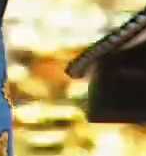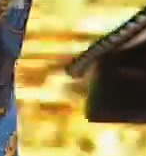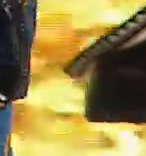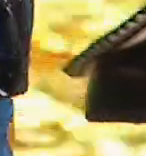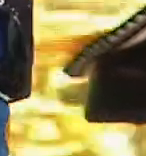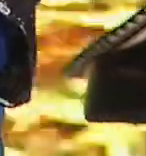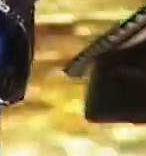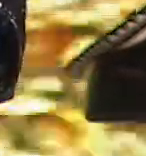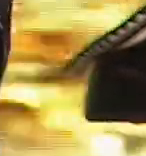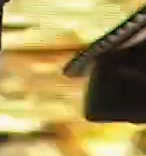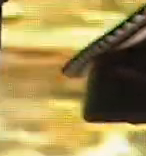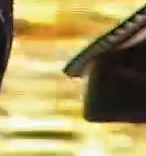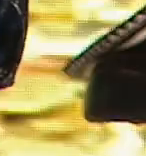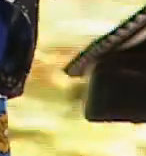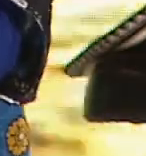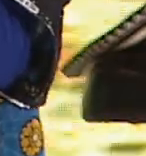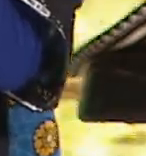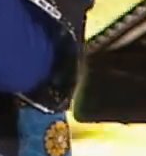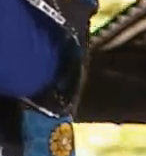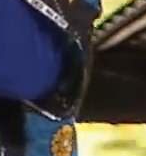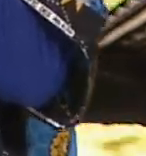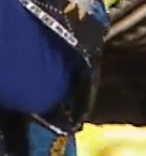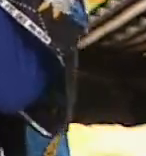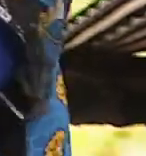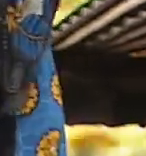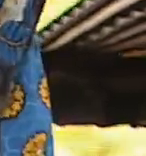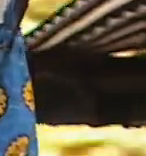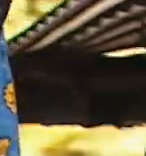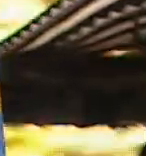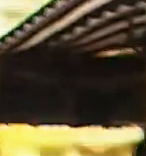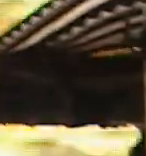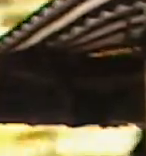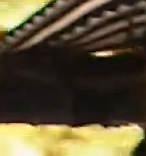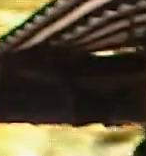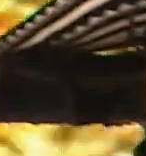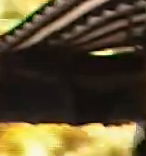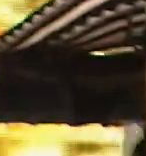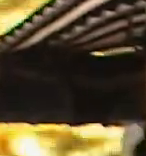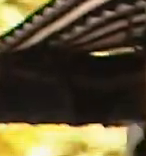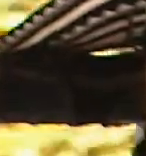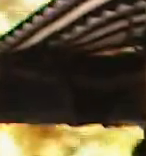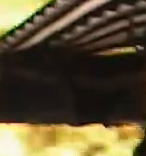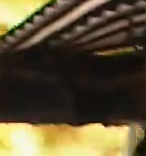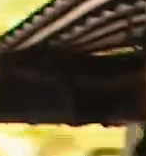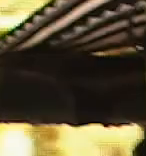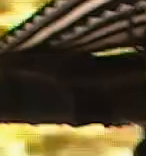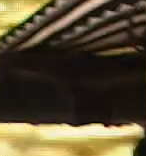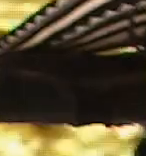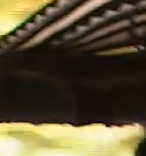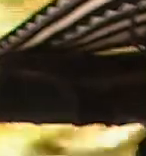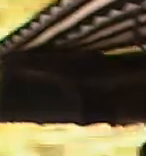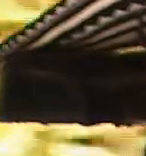entonces por eso tengo el permiso de poner instrumentos